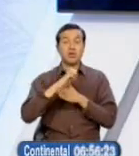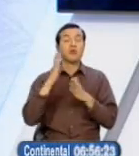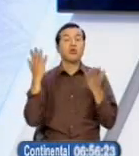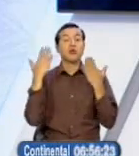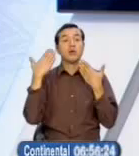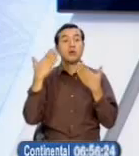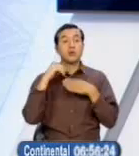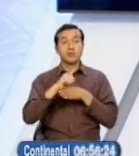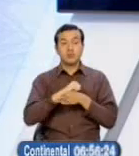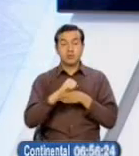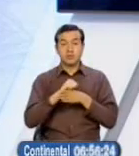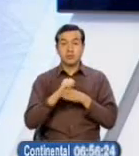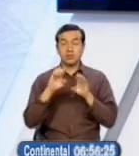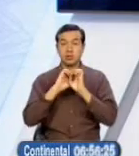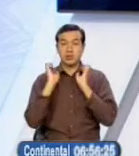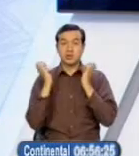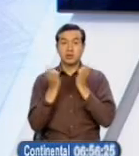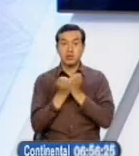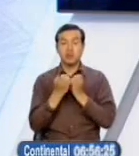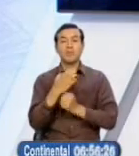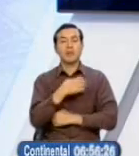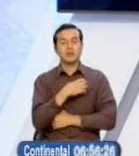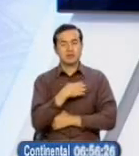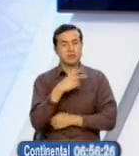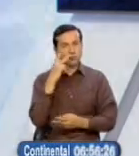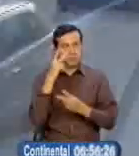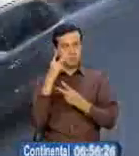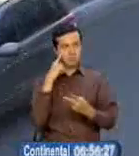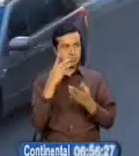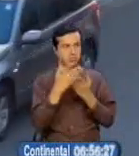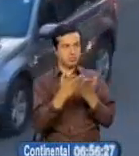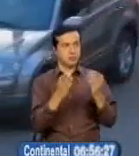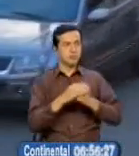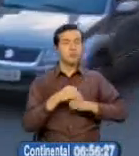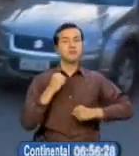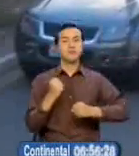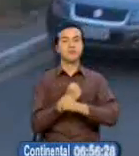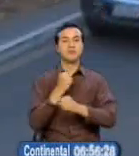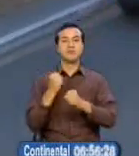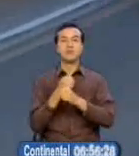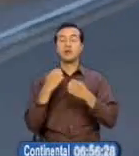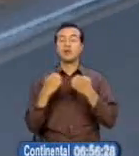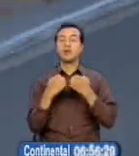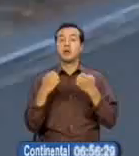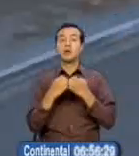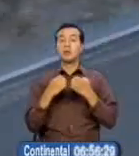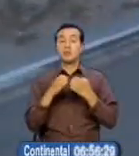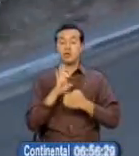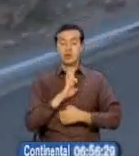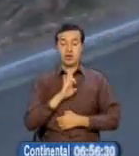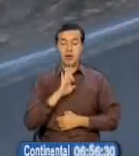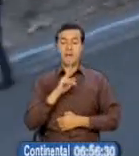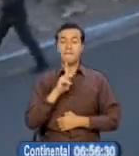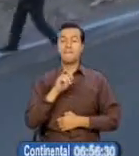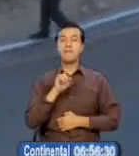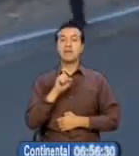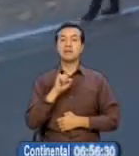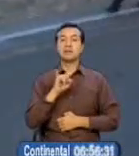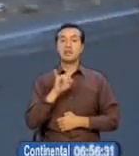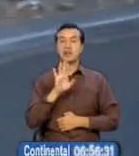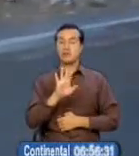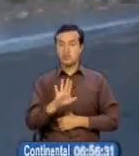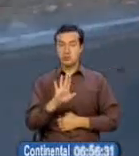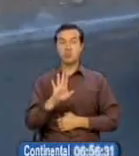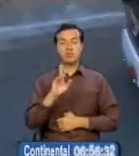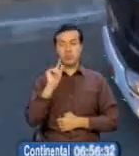Guayaquil, lo hace en el Estadio Monumental. Vamos a ver imágenes de lo que ha sido los primeros trabajos del equipo de Juan Antonio Pizzi, este equipo que